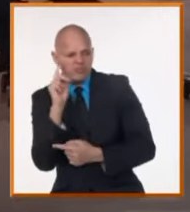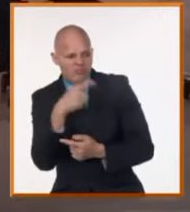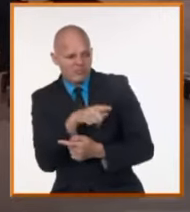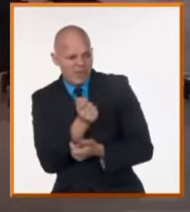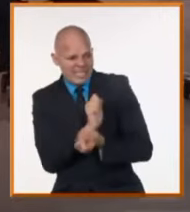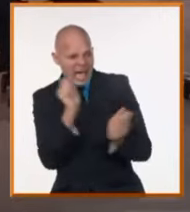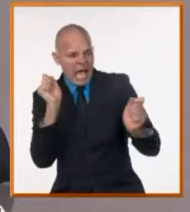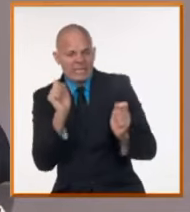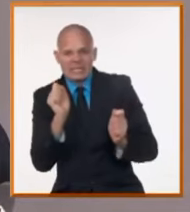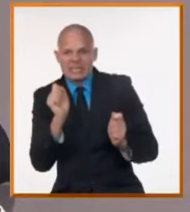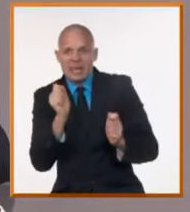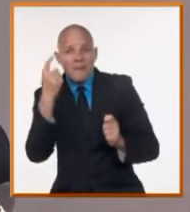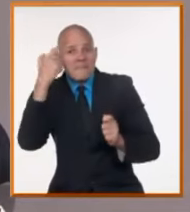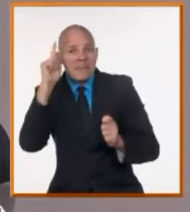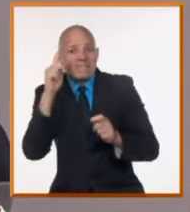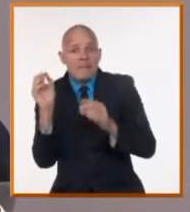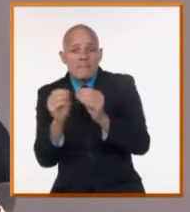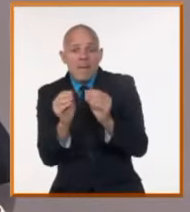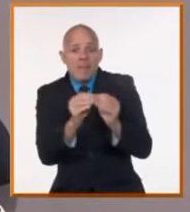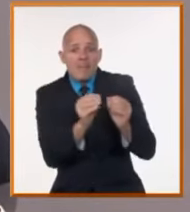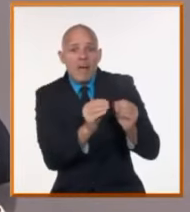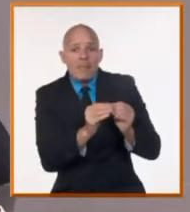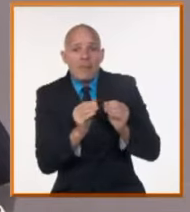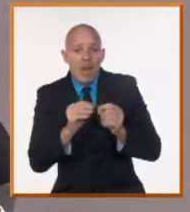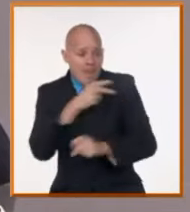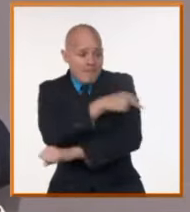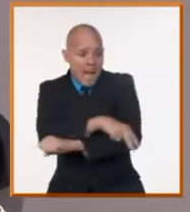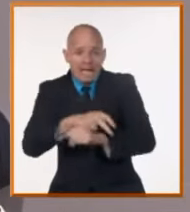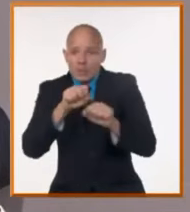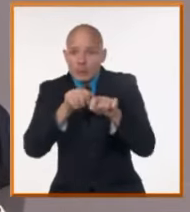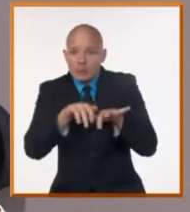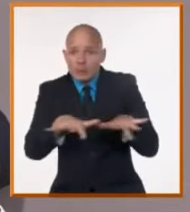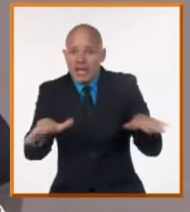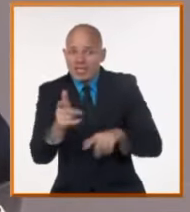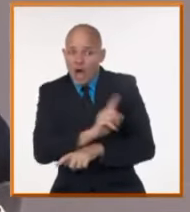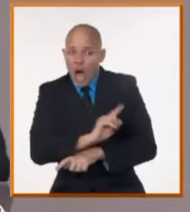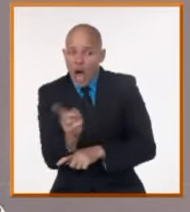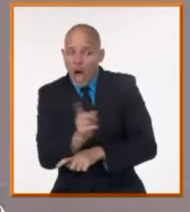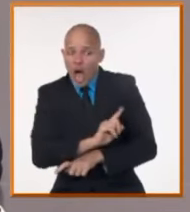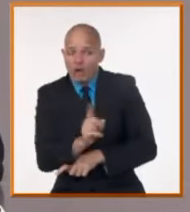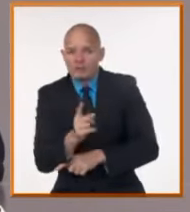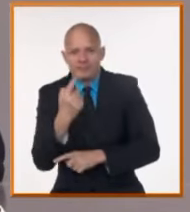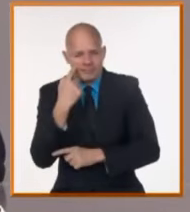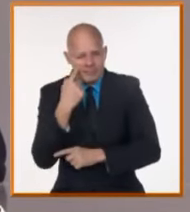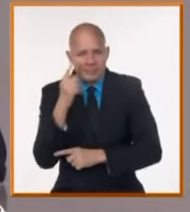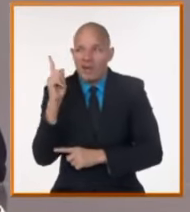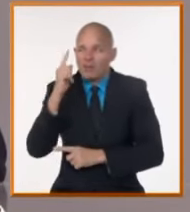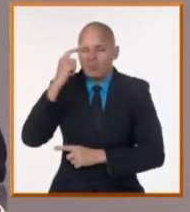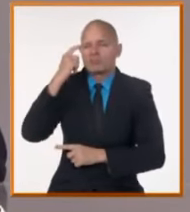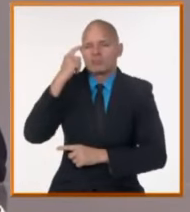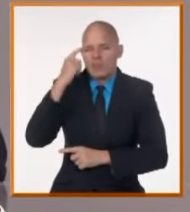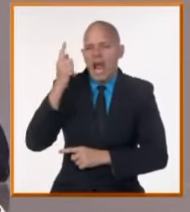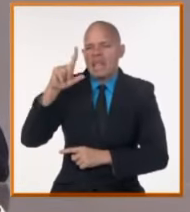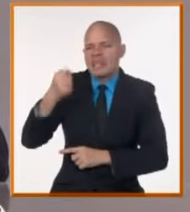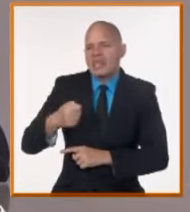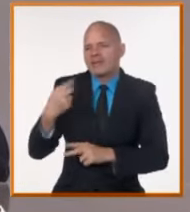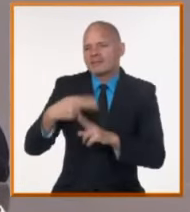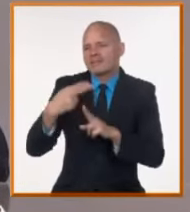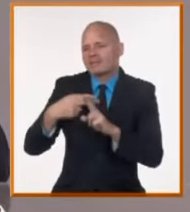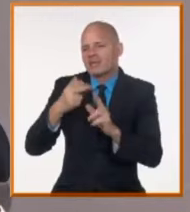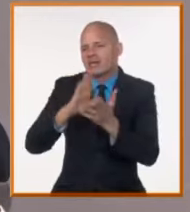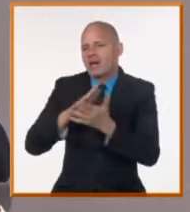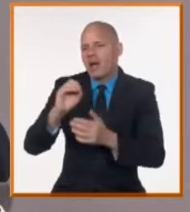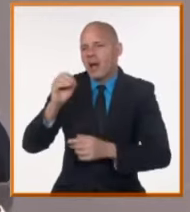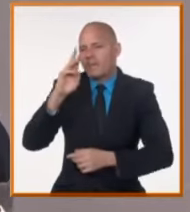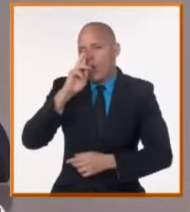que siguen apelando al monroísmo como la clave ideológica, pero que habían sumado también el desarrollo de aquello a través